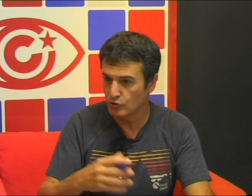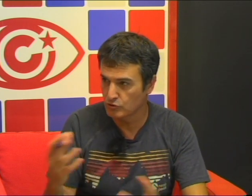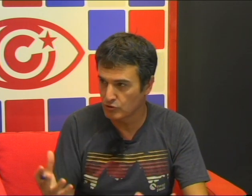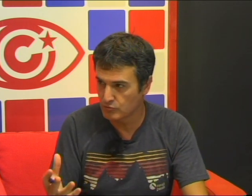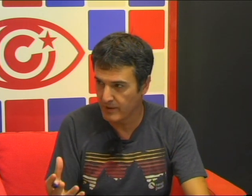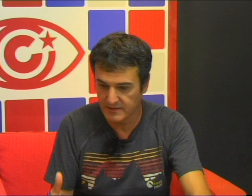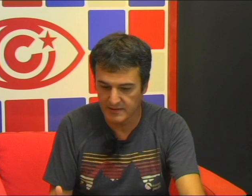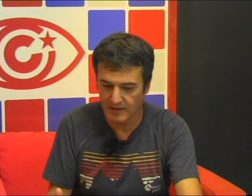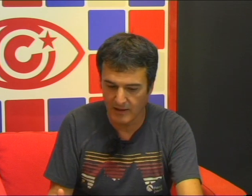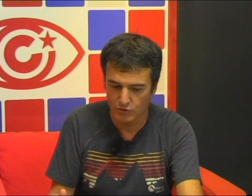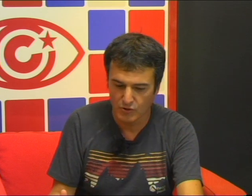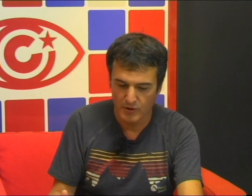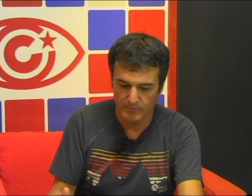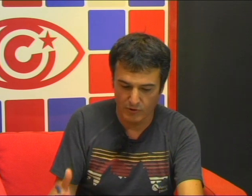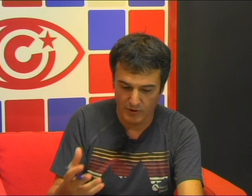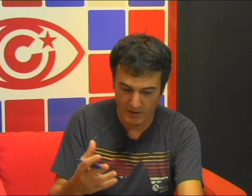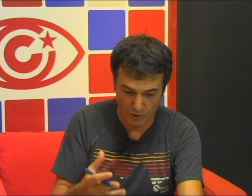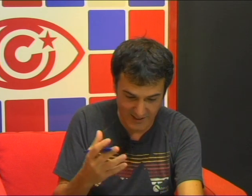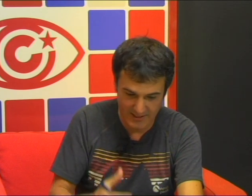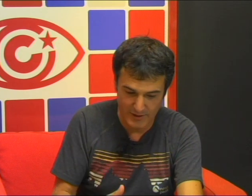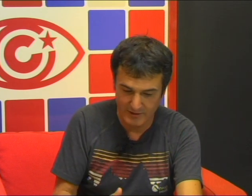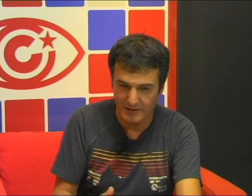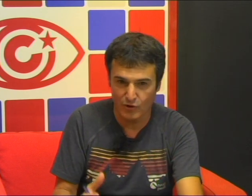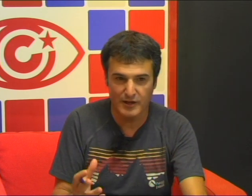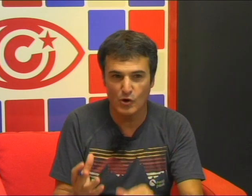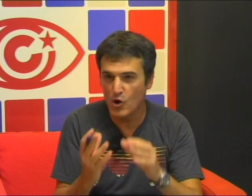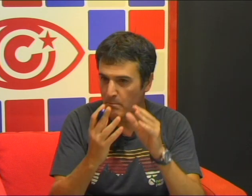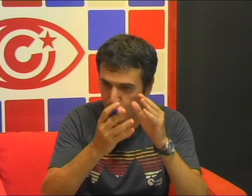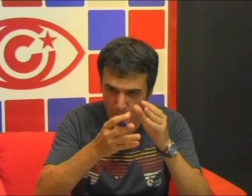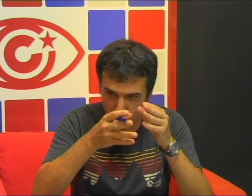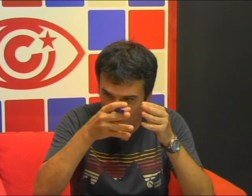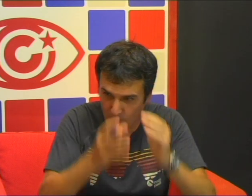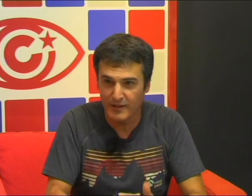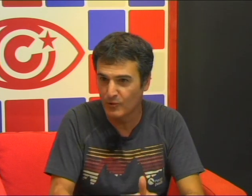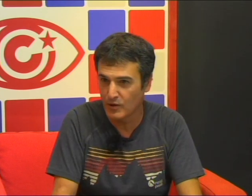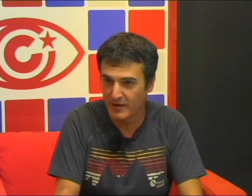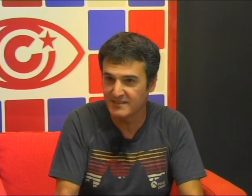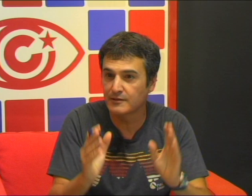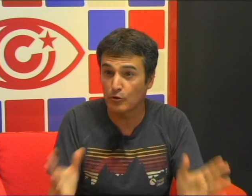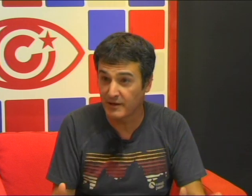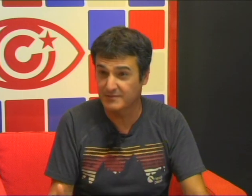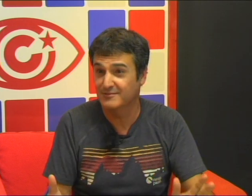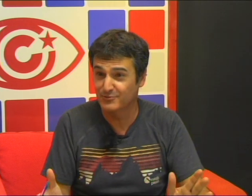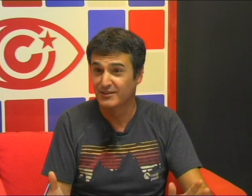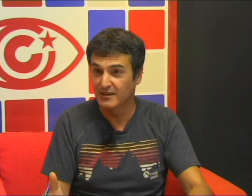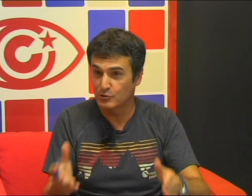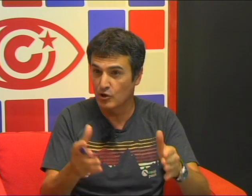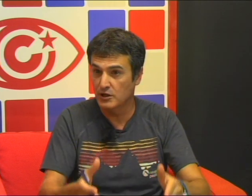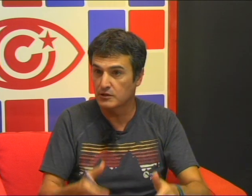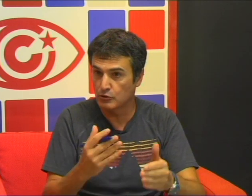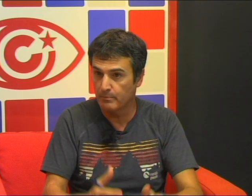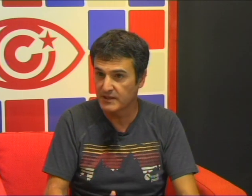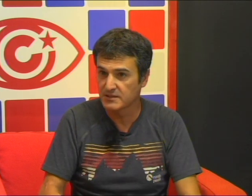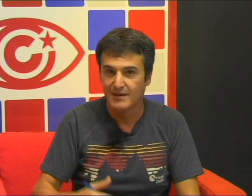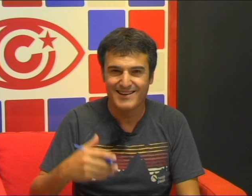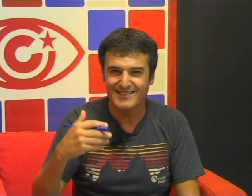con otros países aliados pero lo que es evidente y lo que han no han podido probar de ninguna manera es que hay tropas y eso es lo que